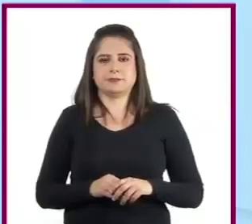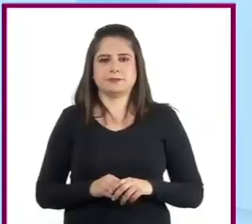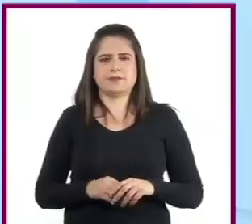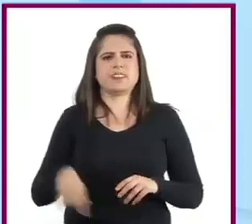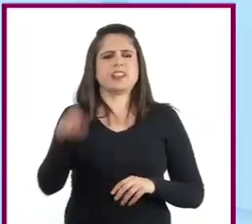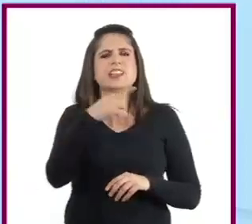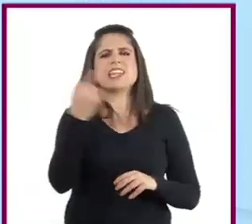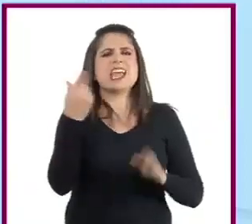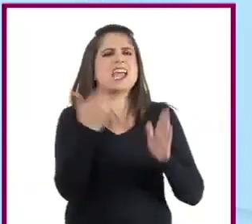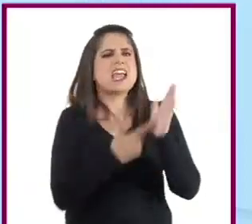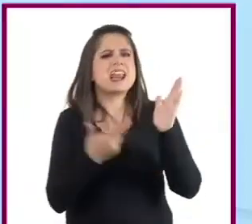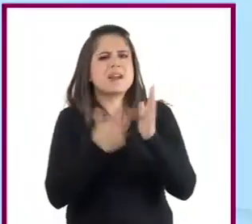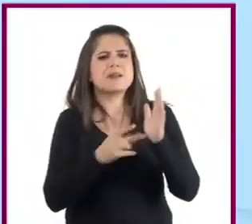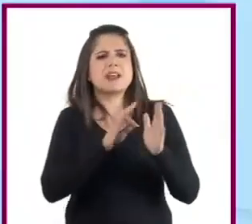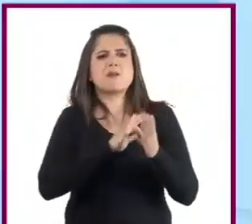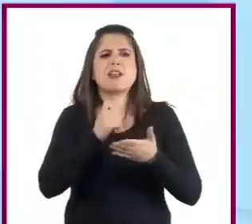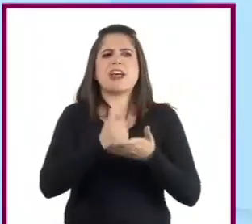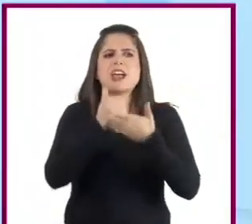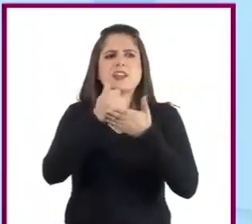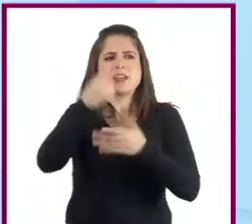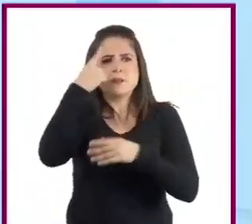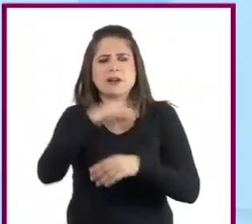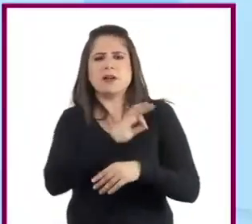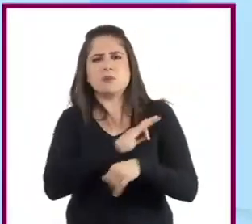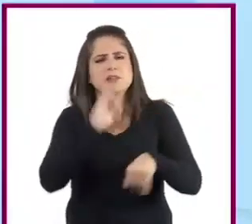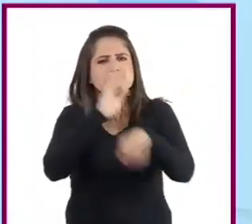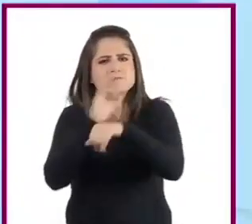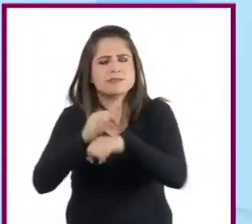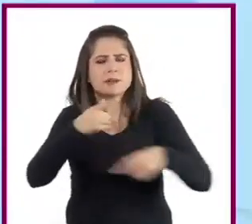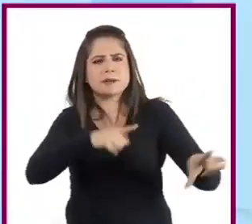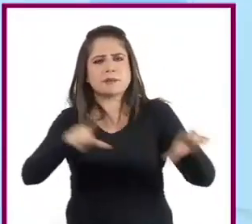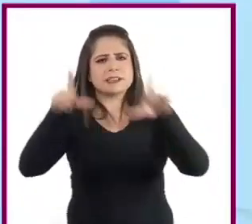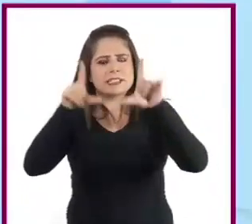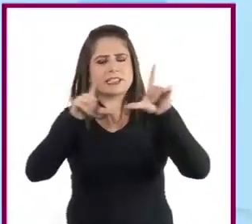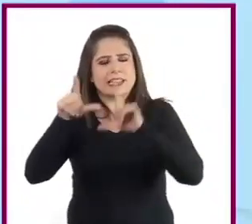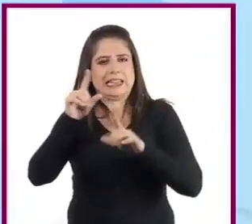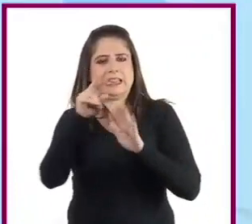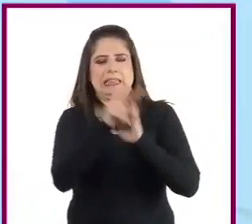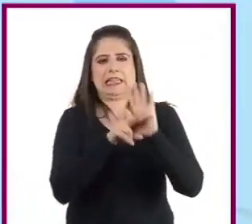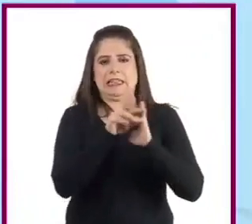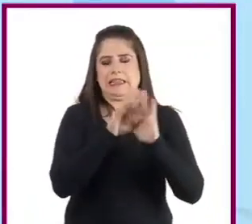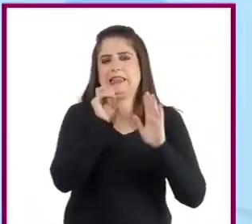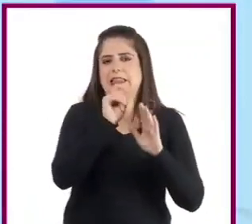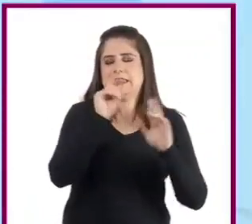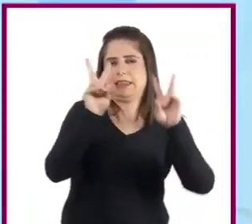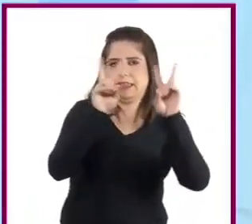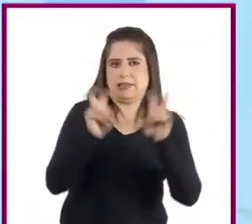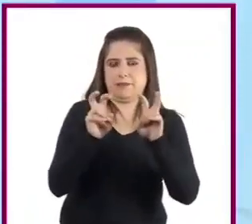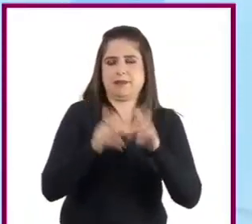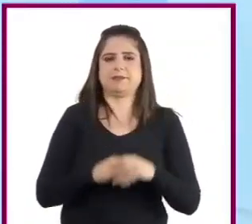¿Qué herramientas les pueden ayudar para hacer la presentación visual del tema?